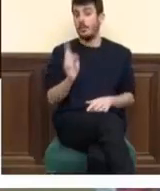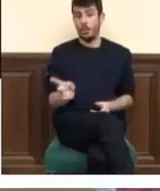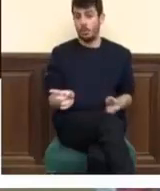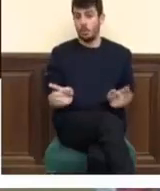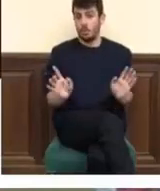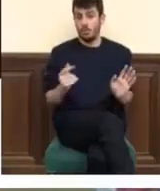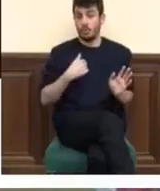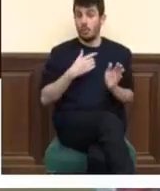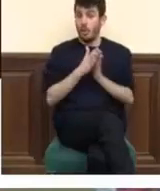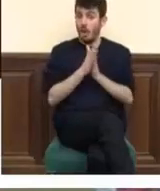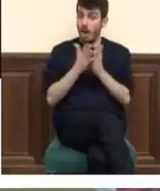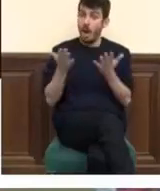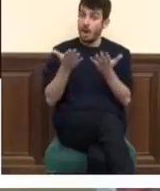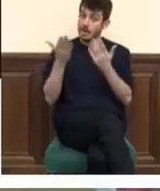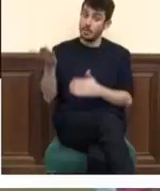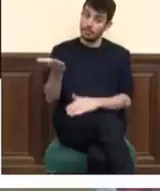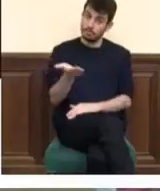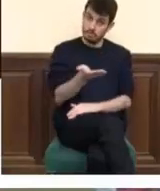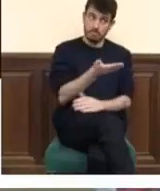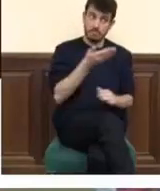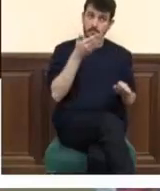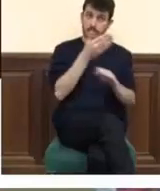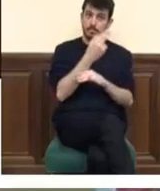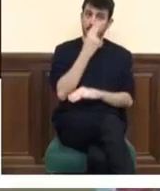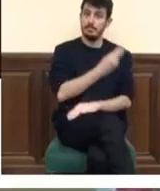yo les animo a que lo hagan